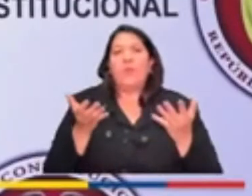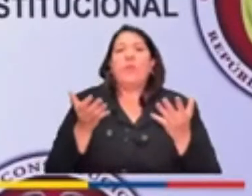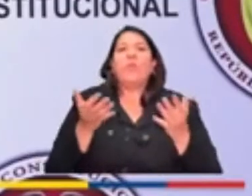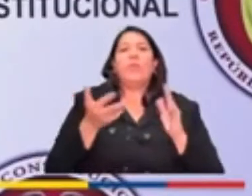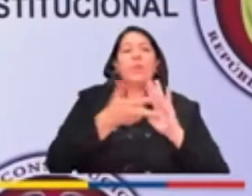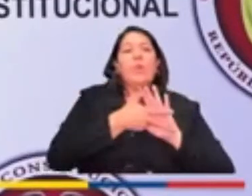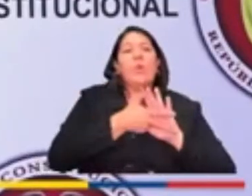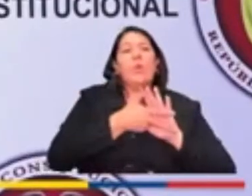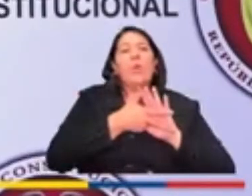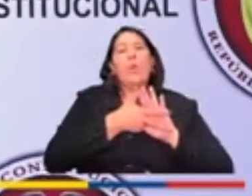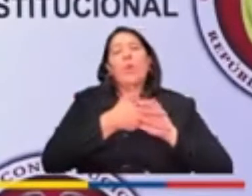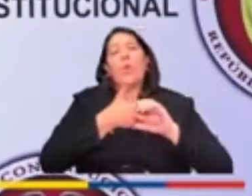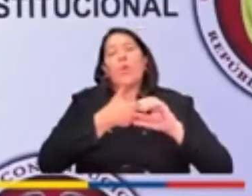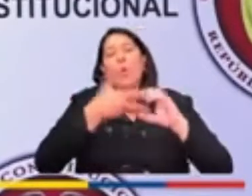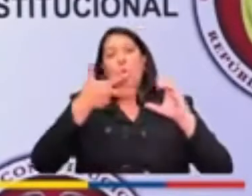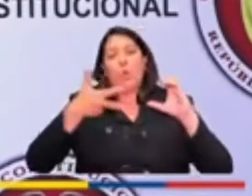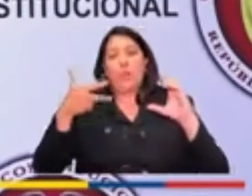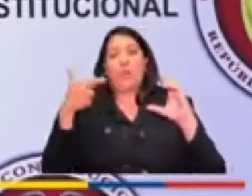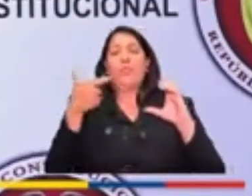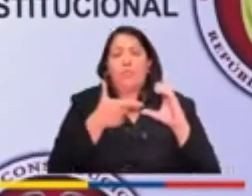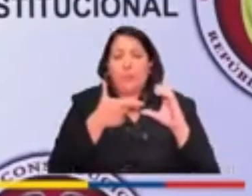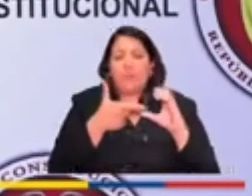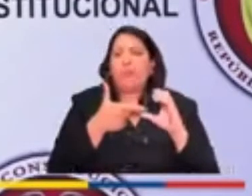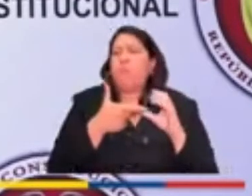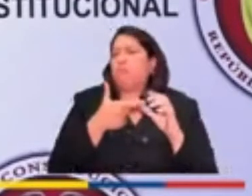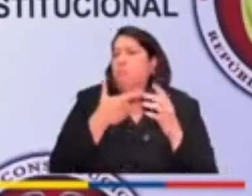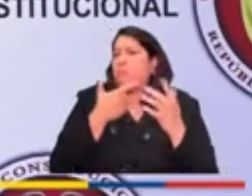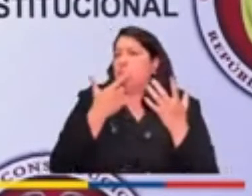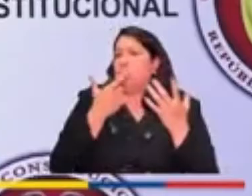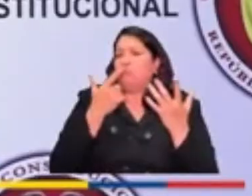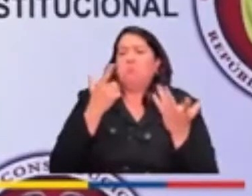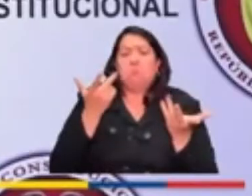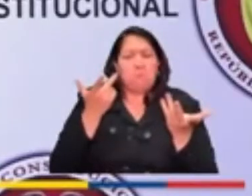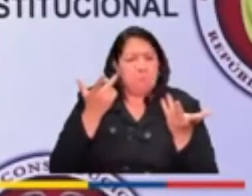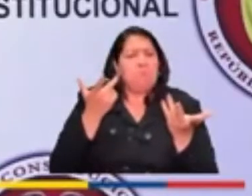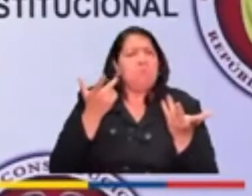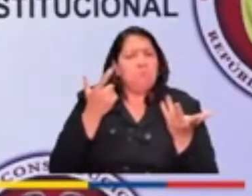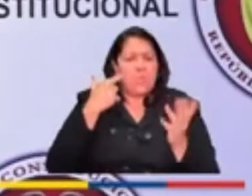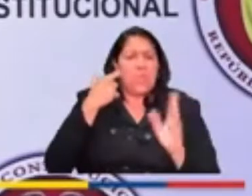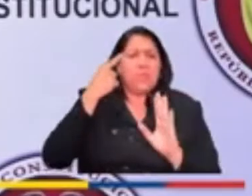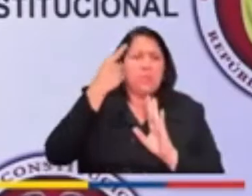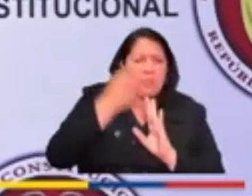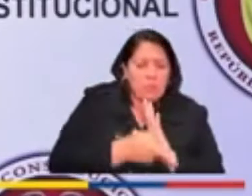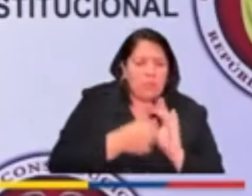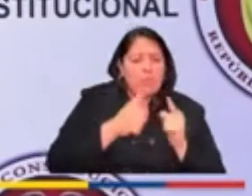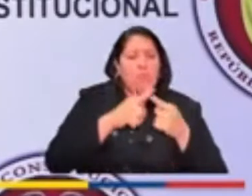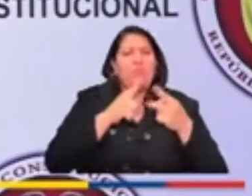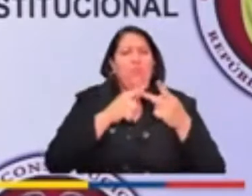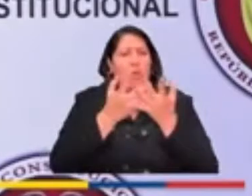Corte. Hemos llegado incluso a la Corte con una muy buena sentencia, con muy buenas órdenes judiciales.